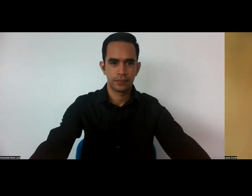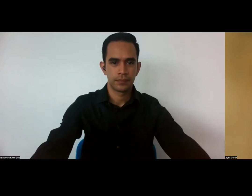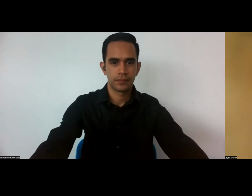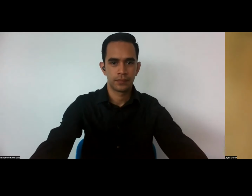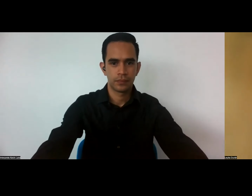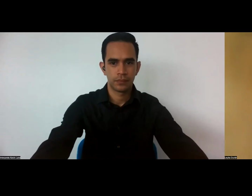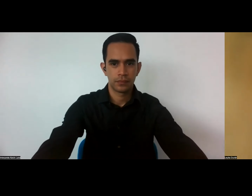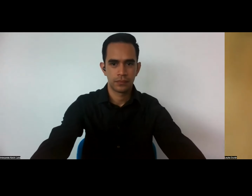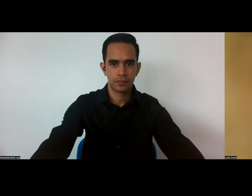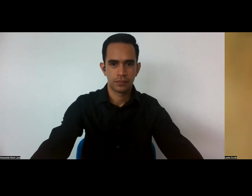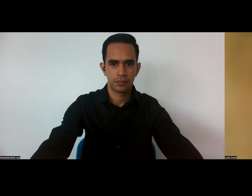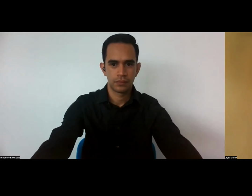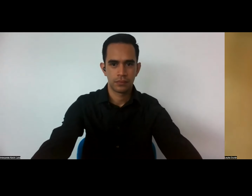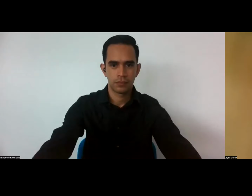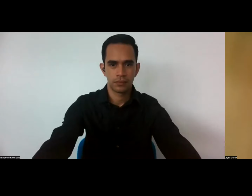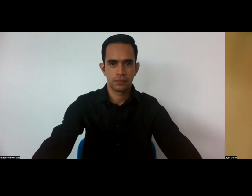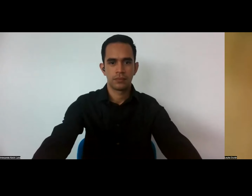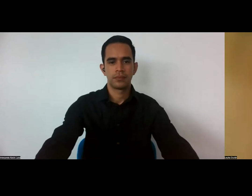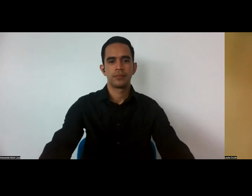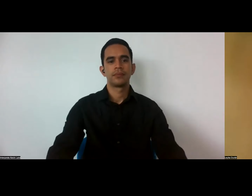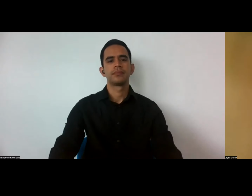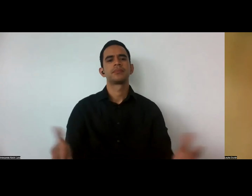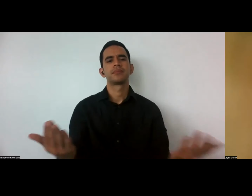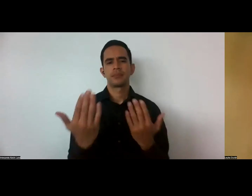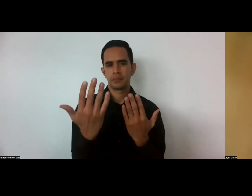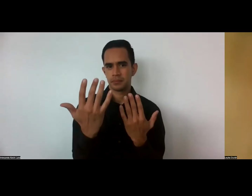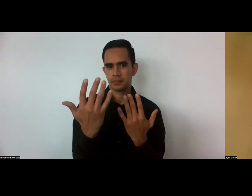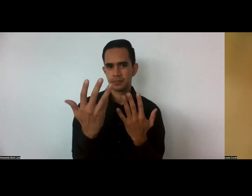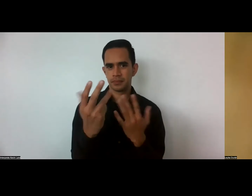Permítanme un segundo y voy.